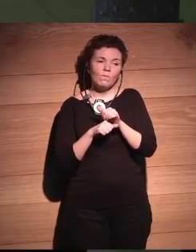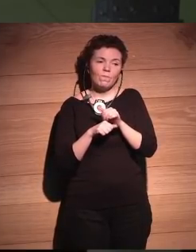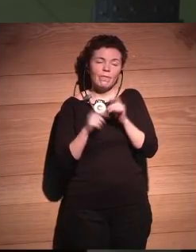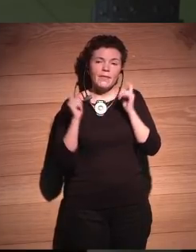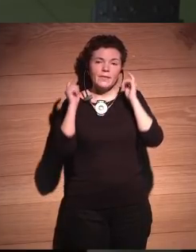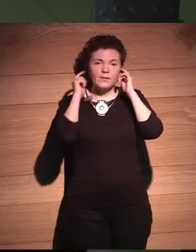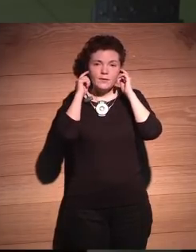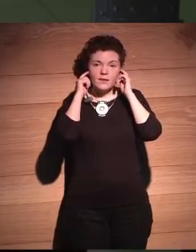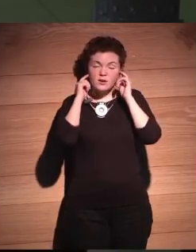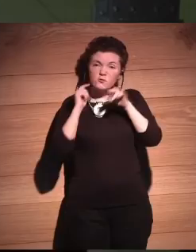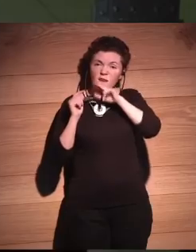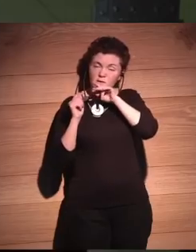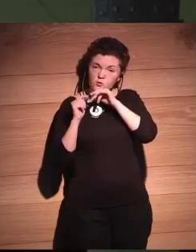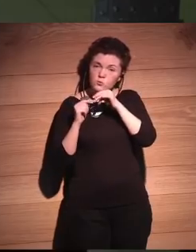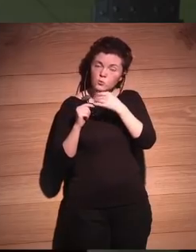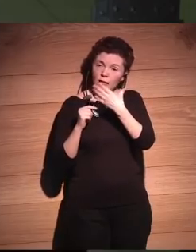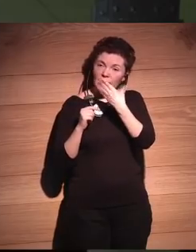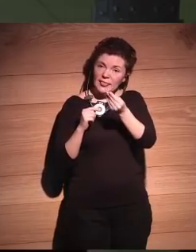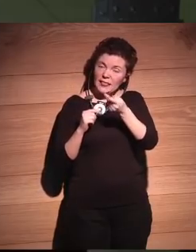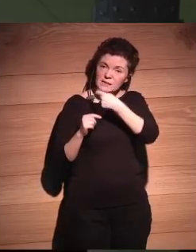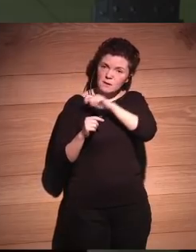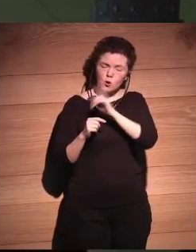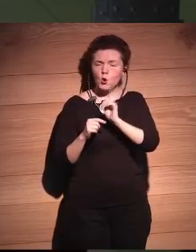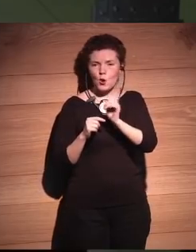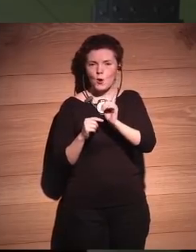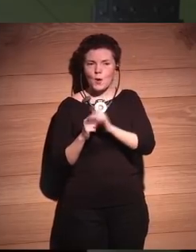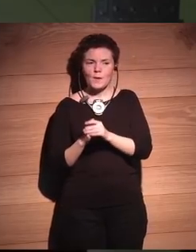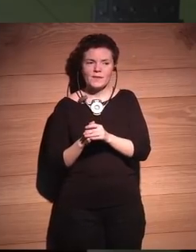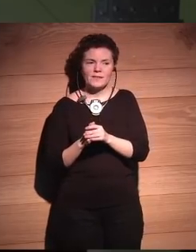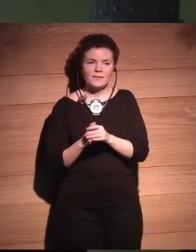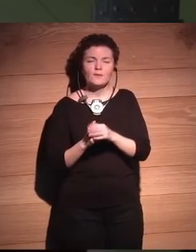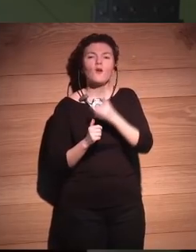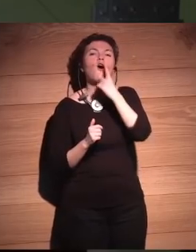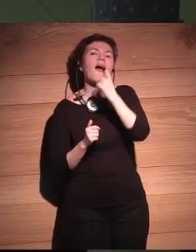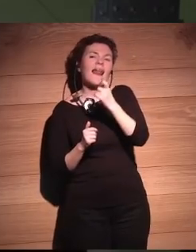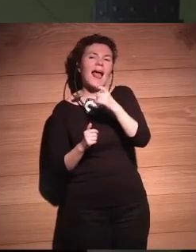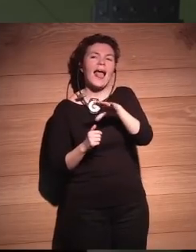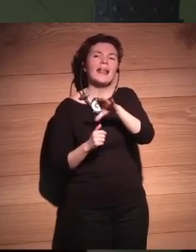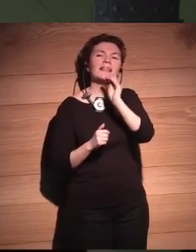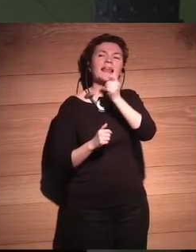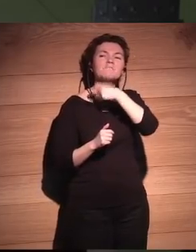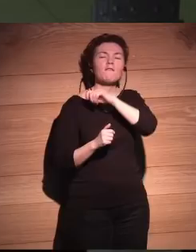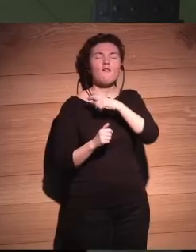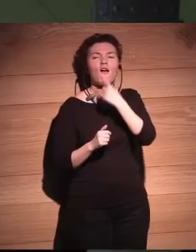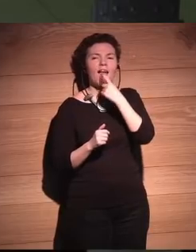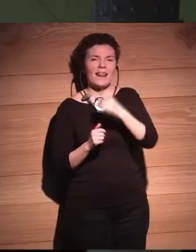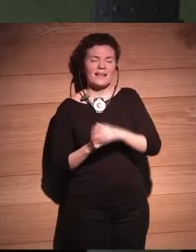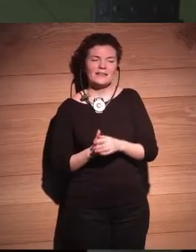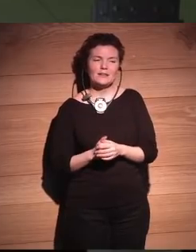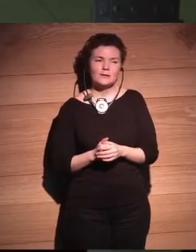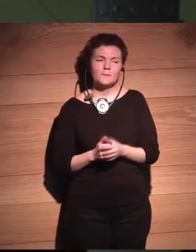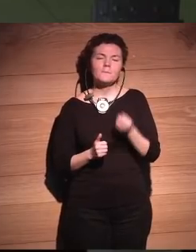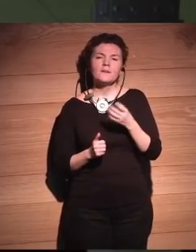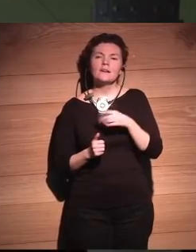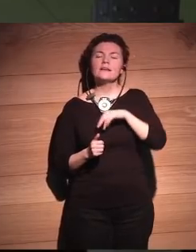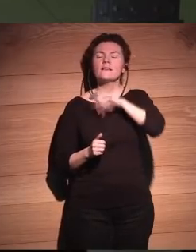you understand Spanish? Oh no, I wish. Ojalá entendiera. Videos are... Bueno, lo